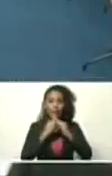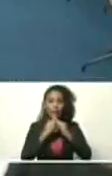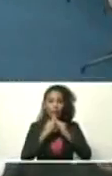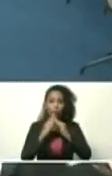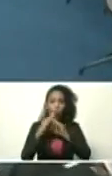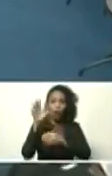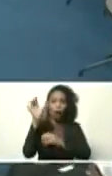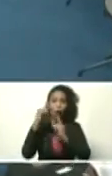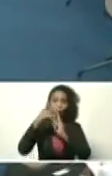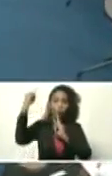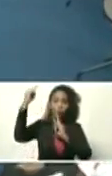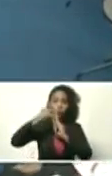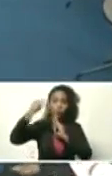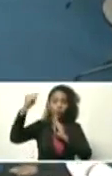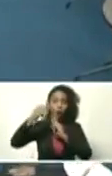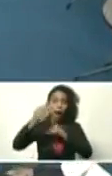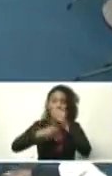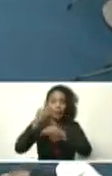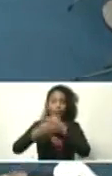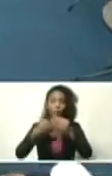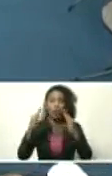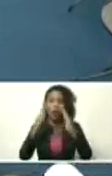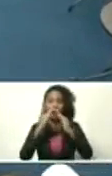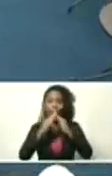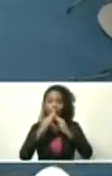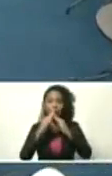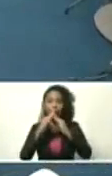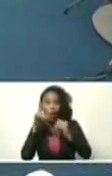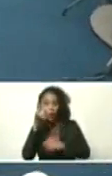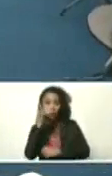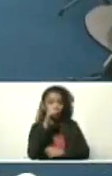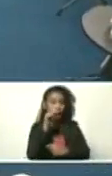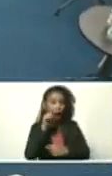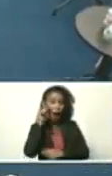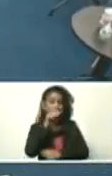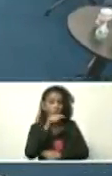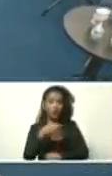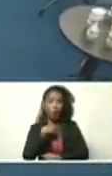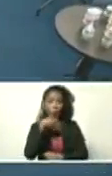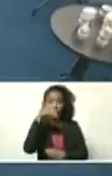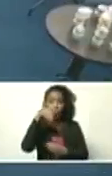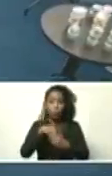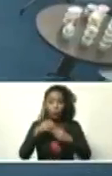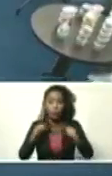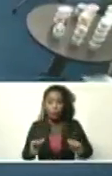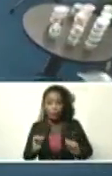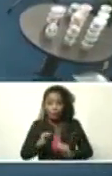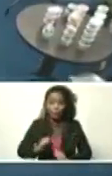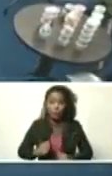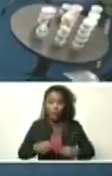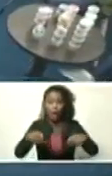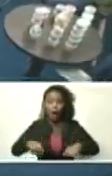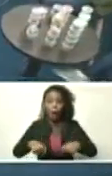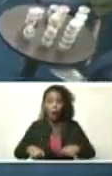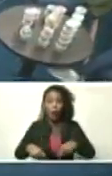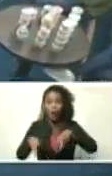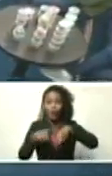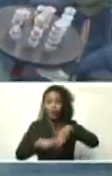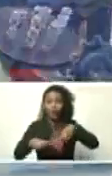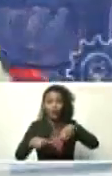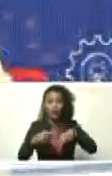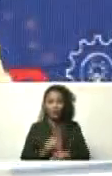antena, transmitíamos desde la casa. Allí, niño, me ponía mi camisa, abajo tenía un chor.